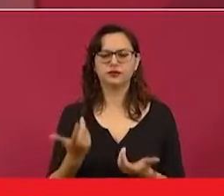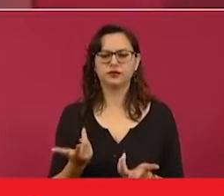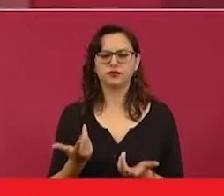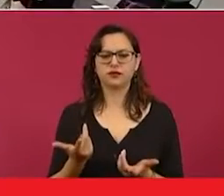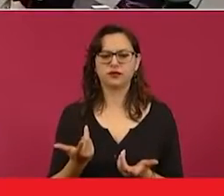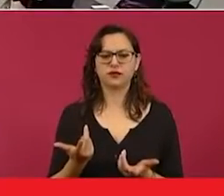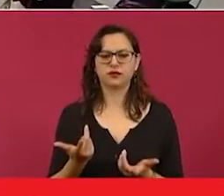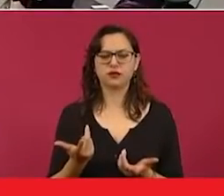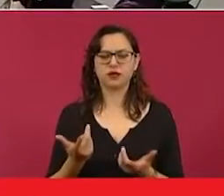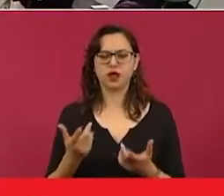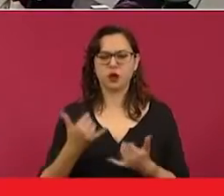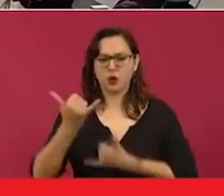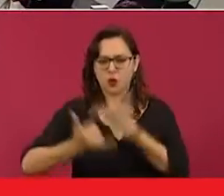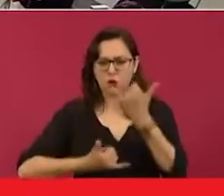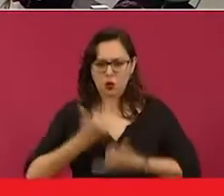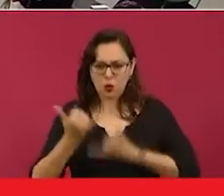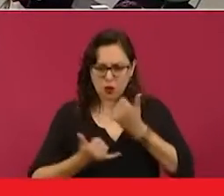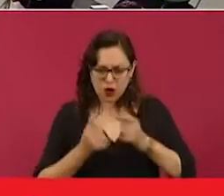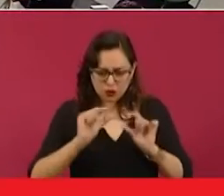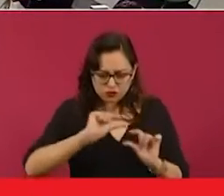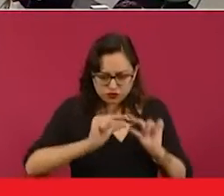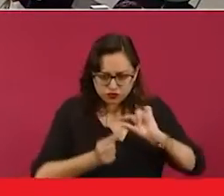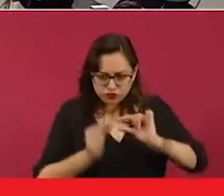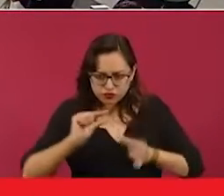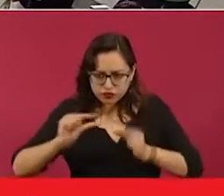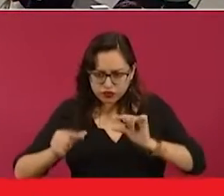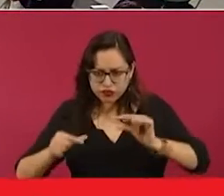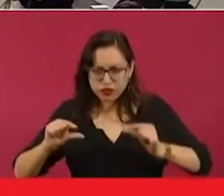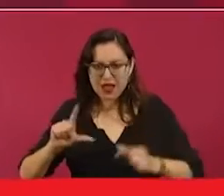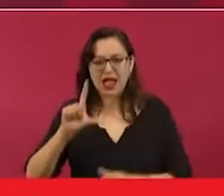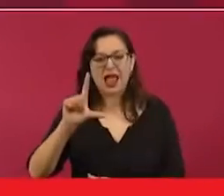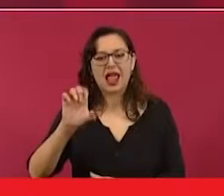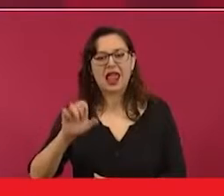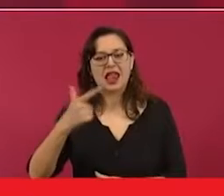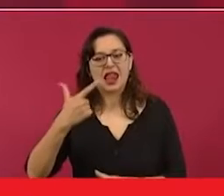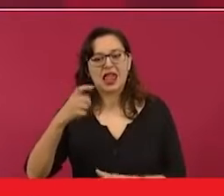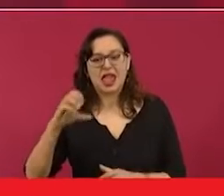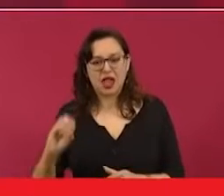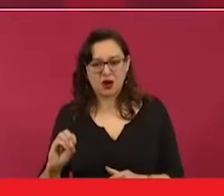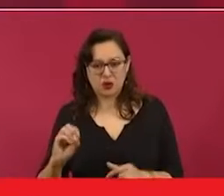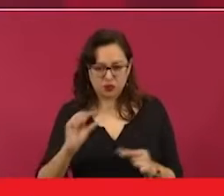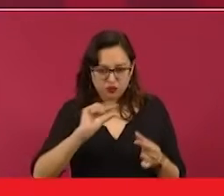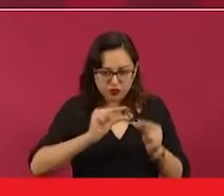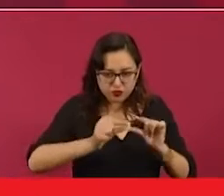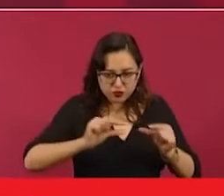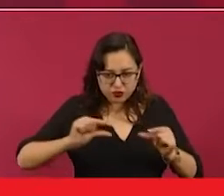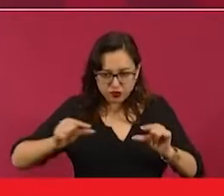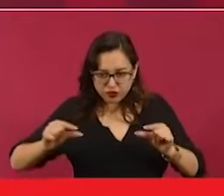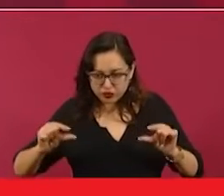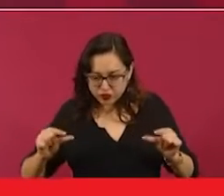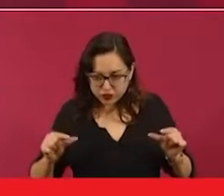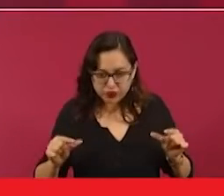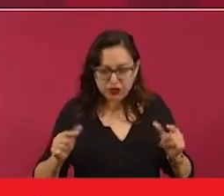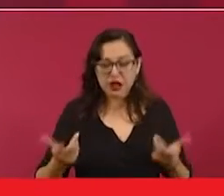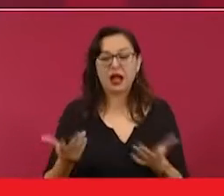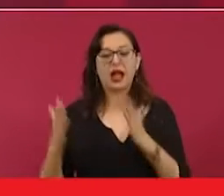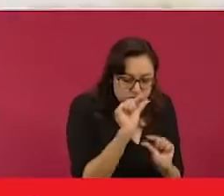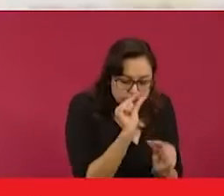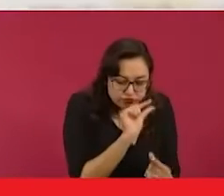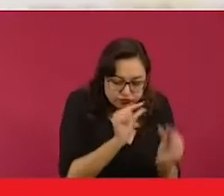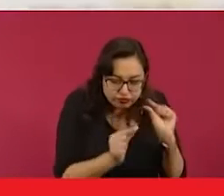Lego, le llaman Lego. Lego, un Lego de la casa de José Ramón, un